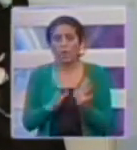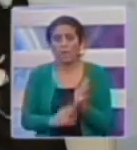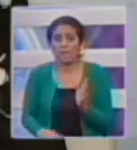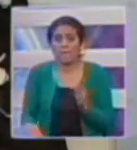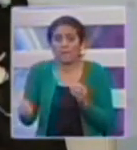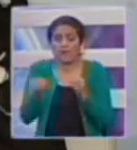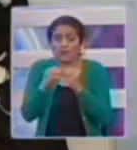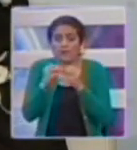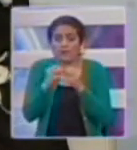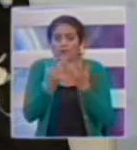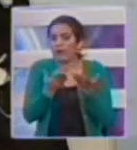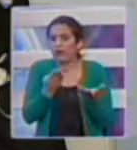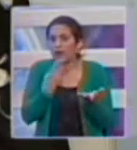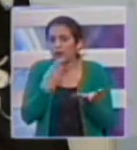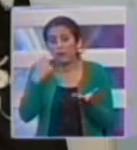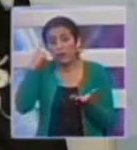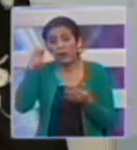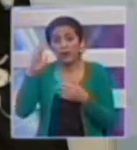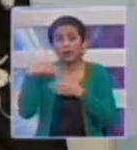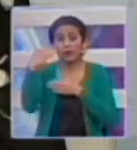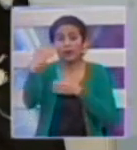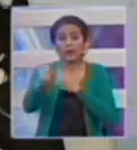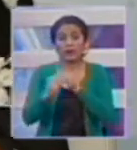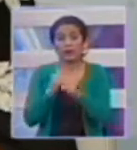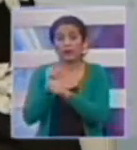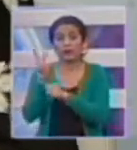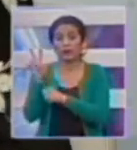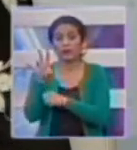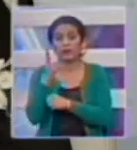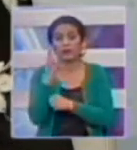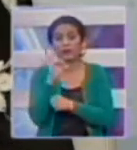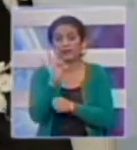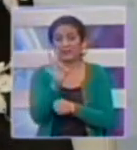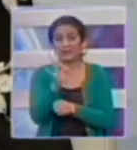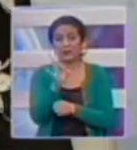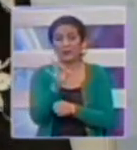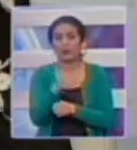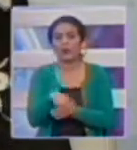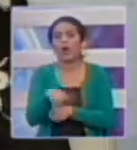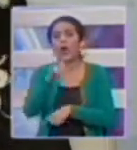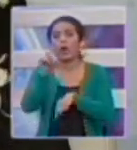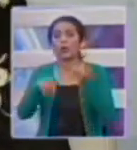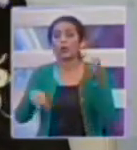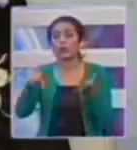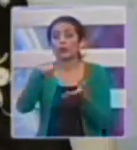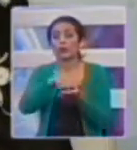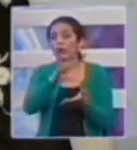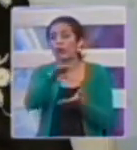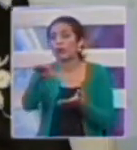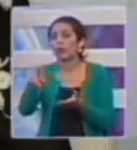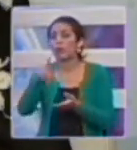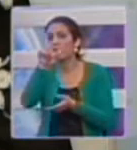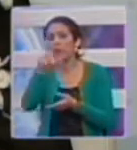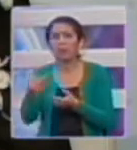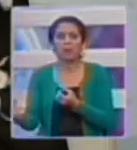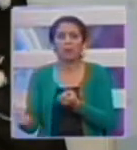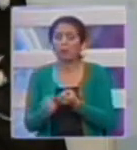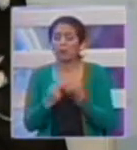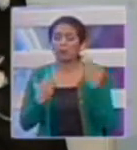es el 2019, es recuperar espacios en ciudades que tienen un gran vacío político, como es el caso de Quito, y es